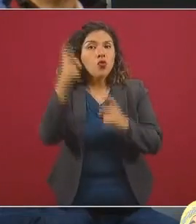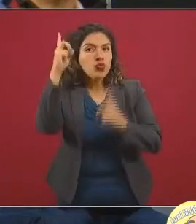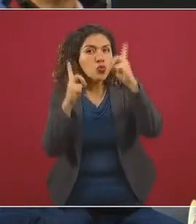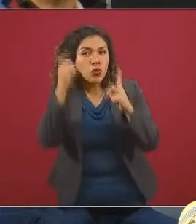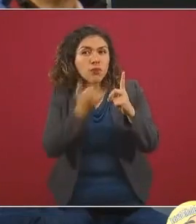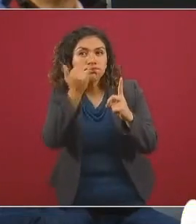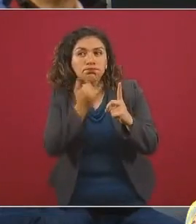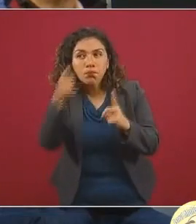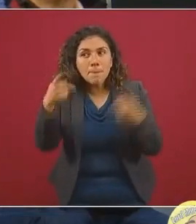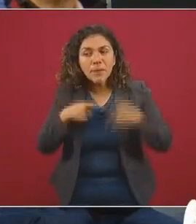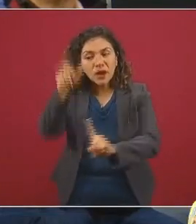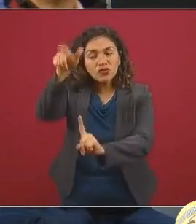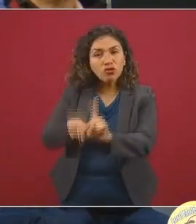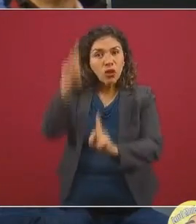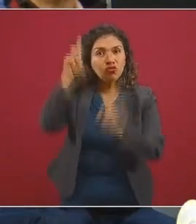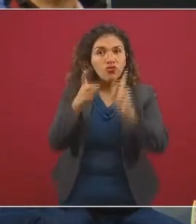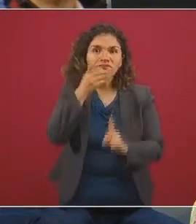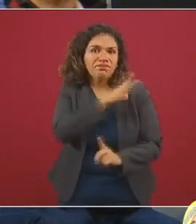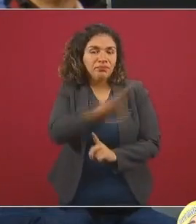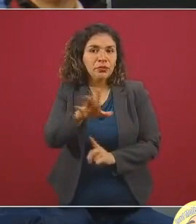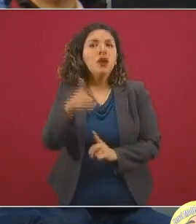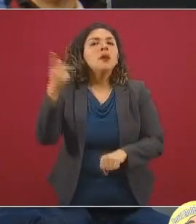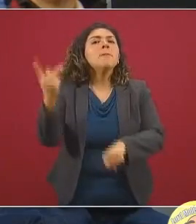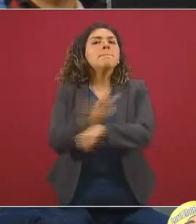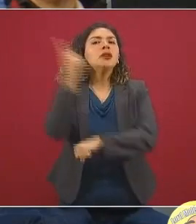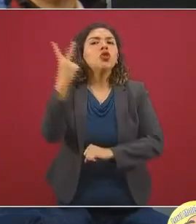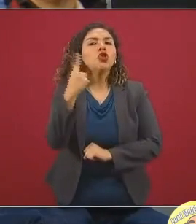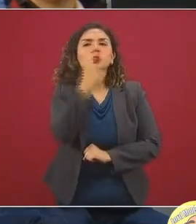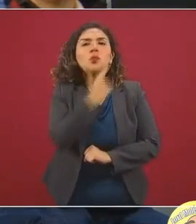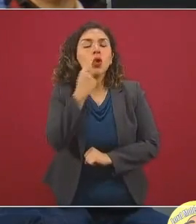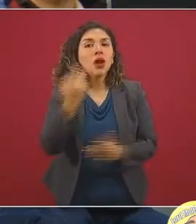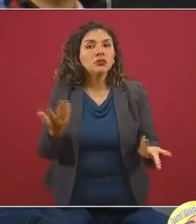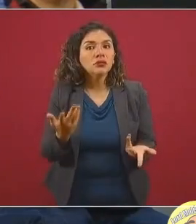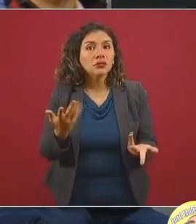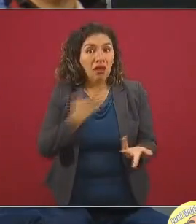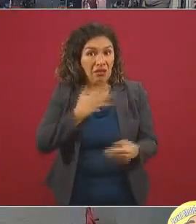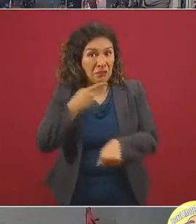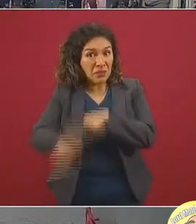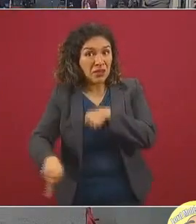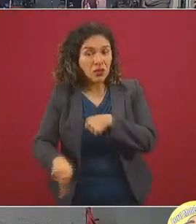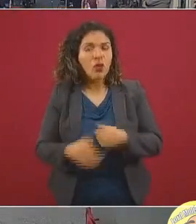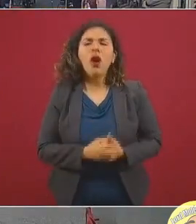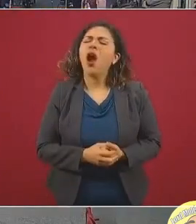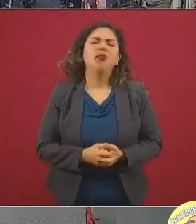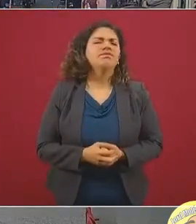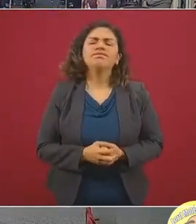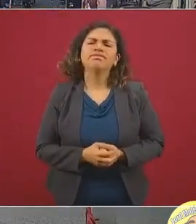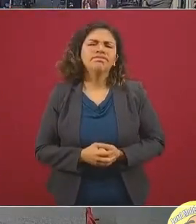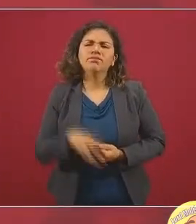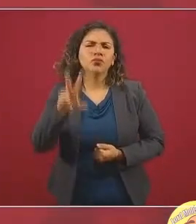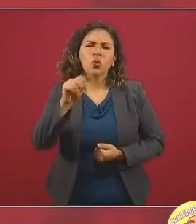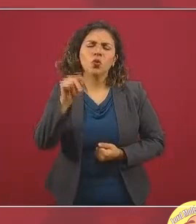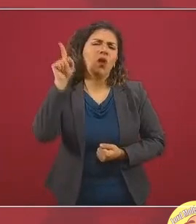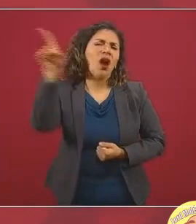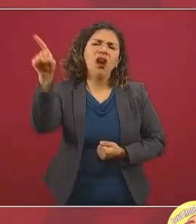duda de su proceder. ¿Qué va a pasar con Dos Bocas? ¿Se va a afectar por caso Lozoya? No, es una